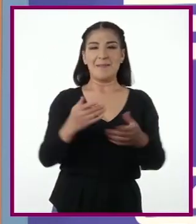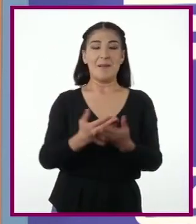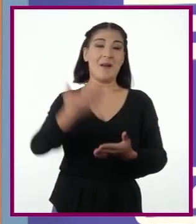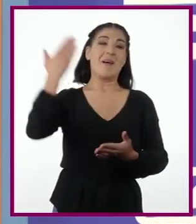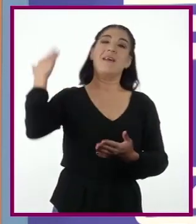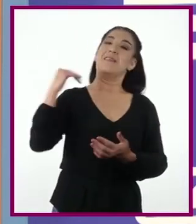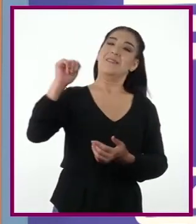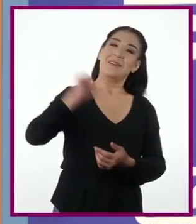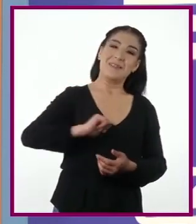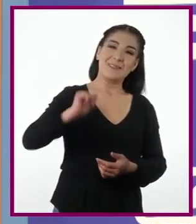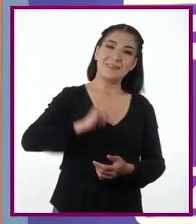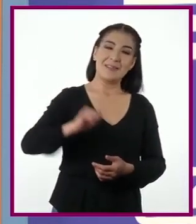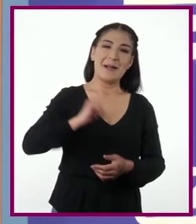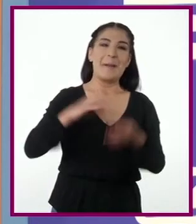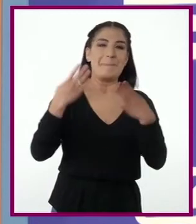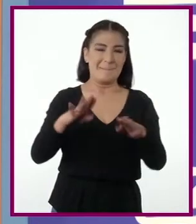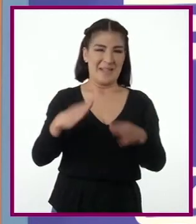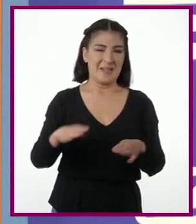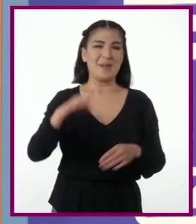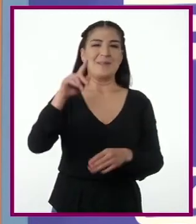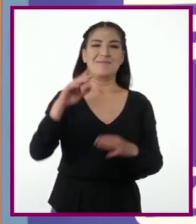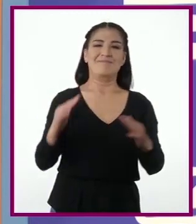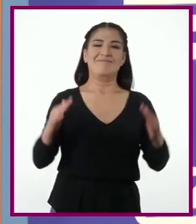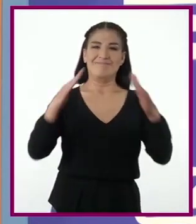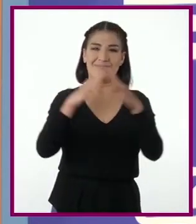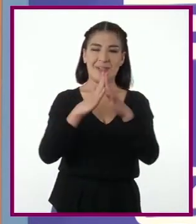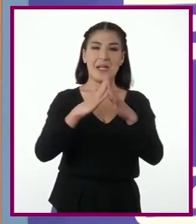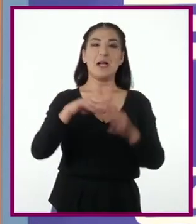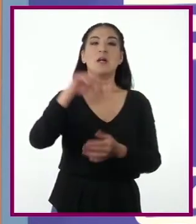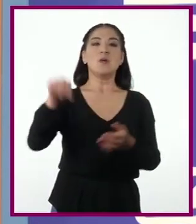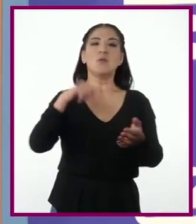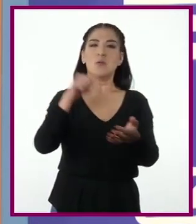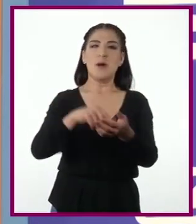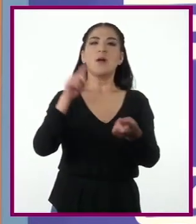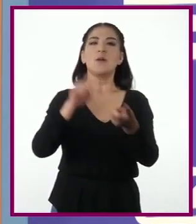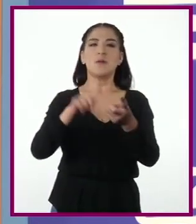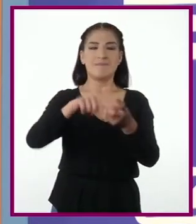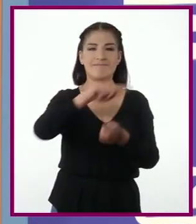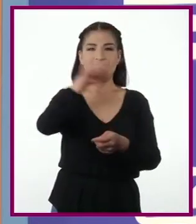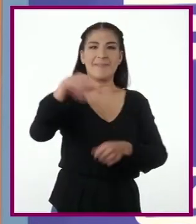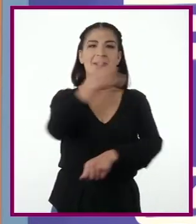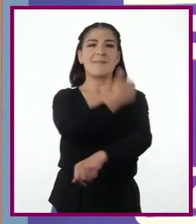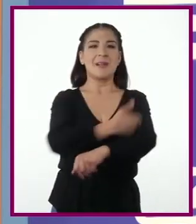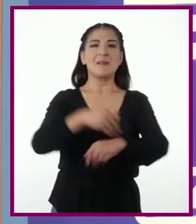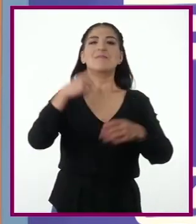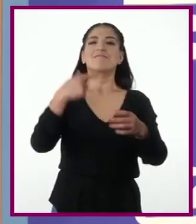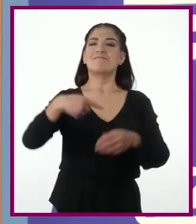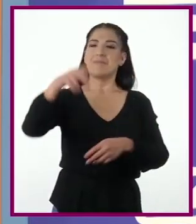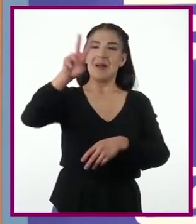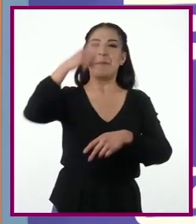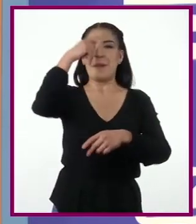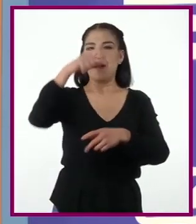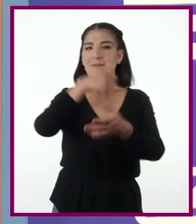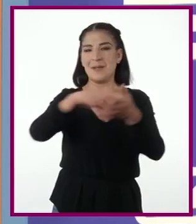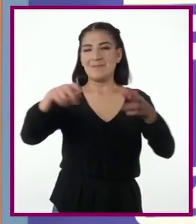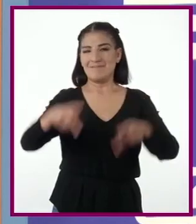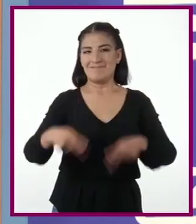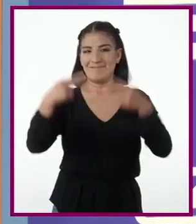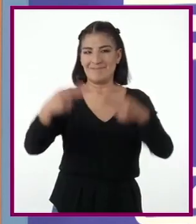existen entre el antiguo mercado de Tlatelolco y los sitios donde sus familias se abastecen de lo que